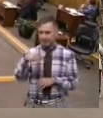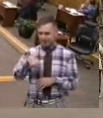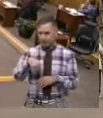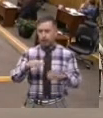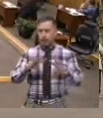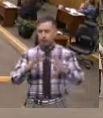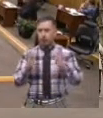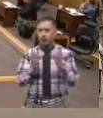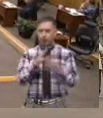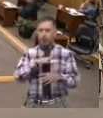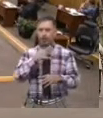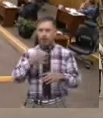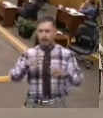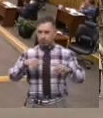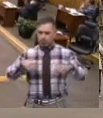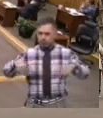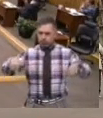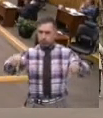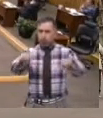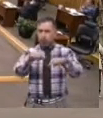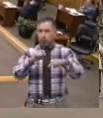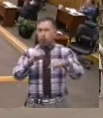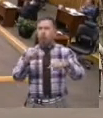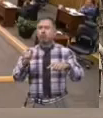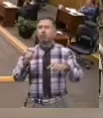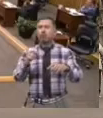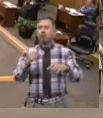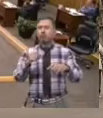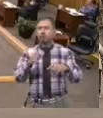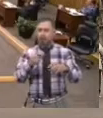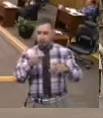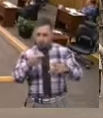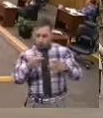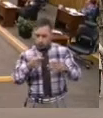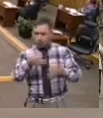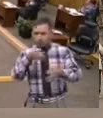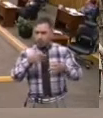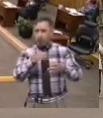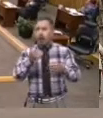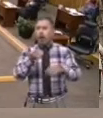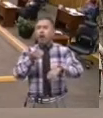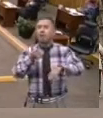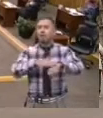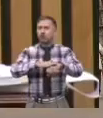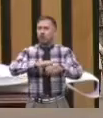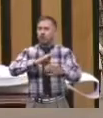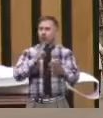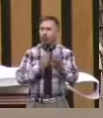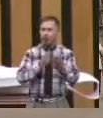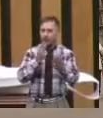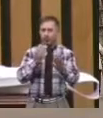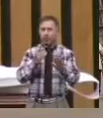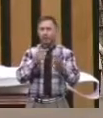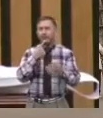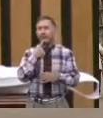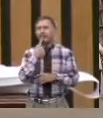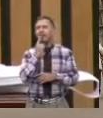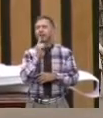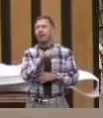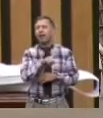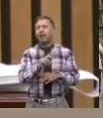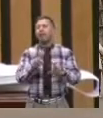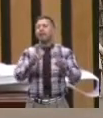General se resolverá un procedimiento administrativo sancionador oficioso y de queja en materia de